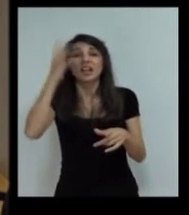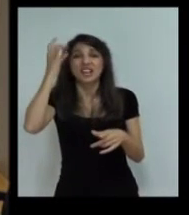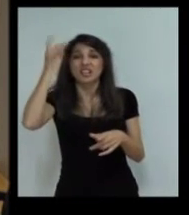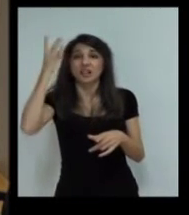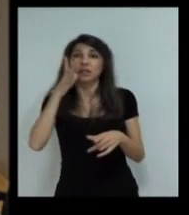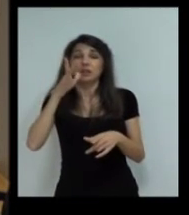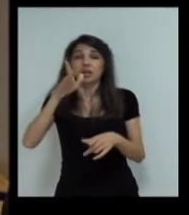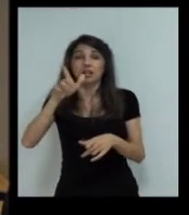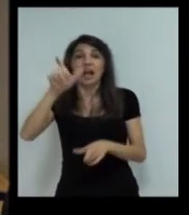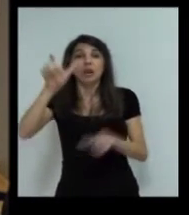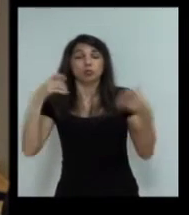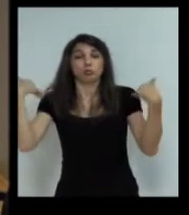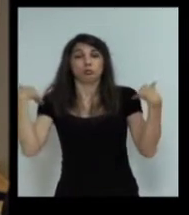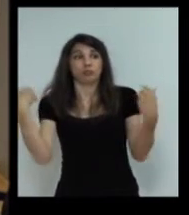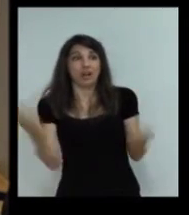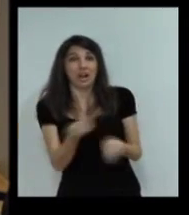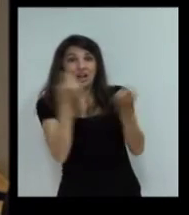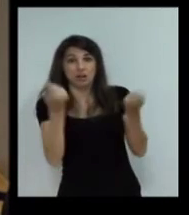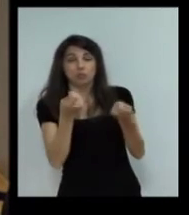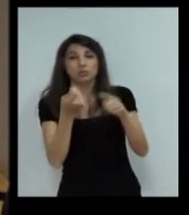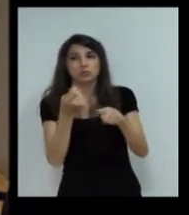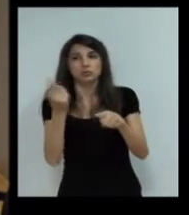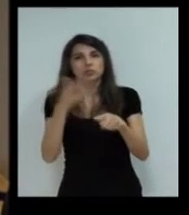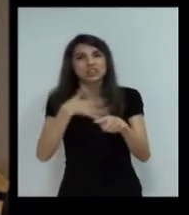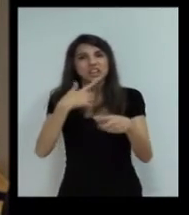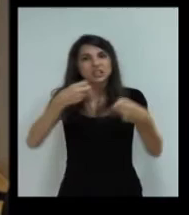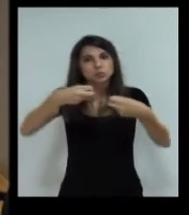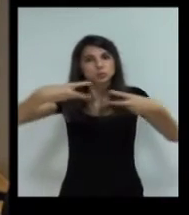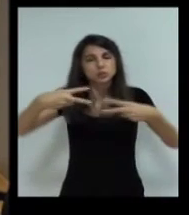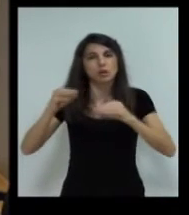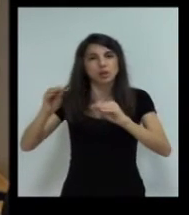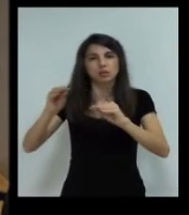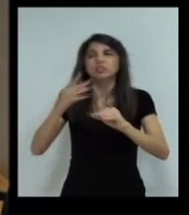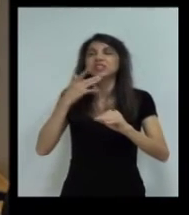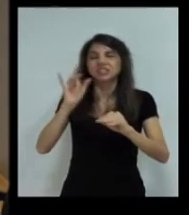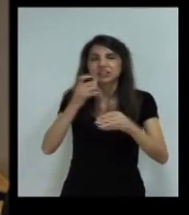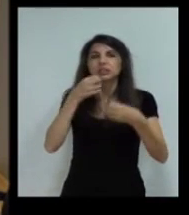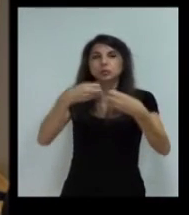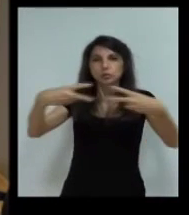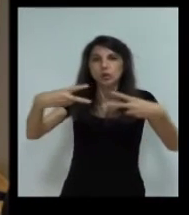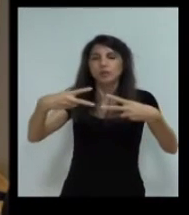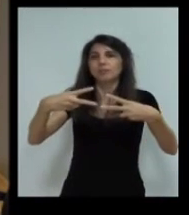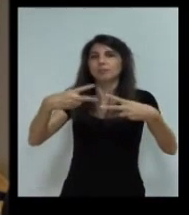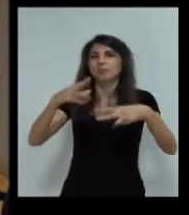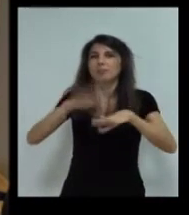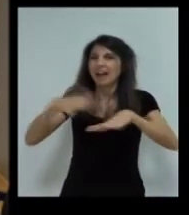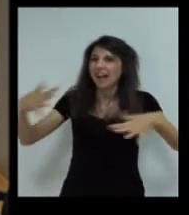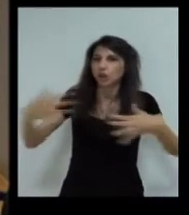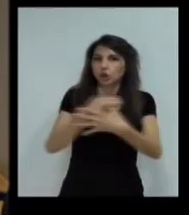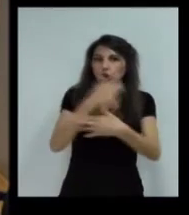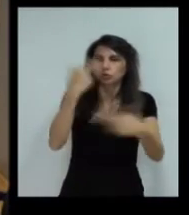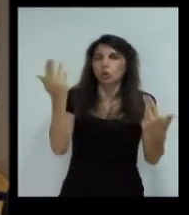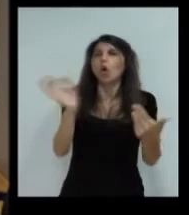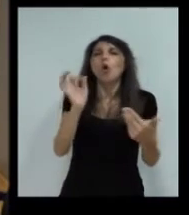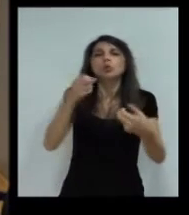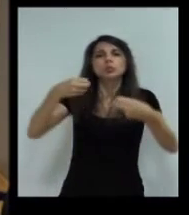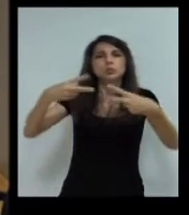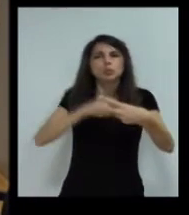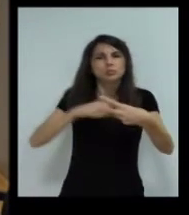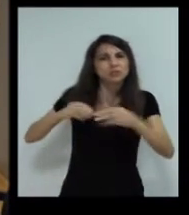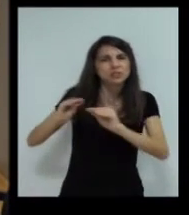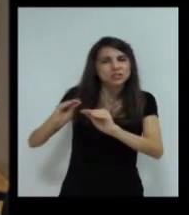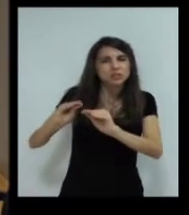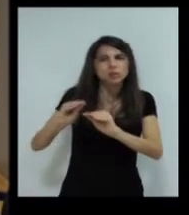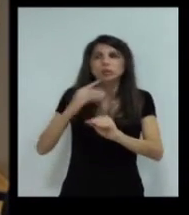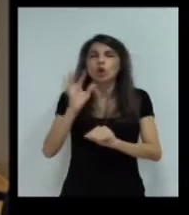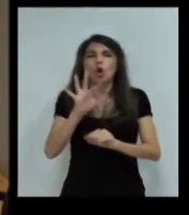que subtitulan sus anuncios, ¿no? Pero lo subtitulan en abierto, ¿no?, de forma que lo vemos todos, o con un subtítulo. No, y también optativo.